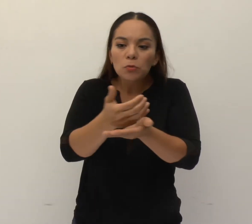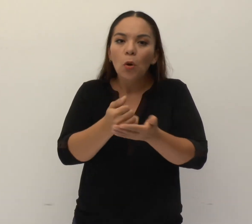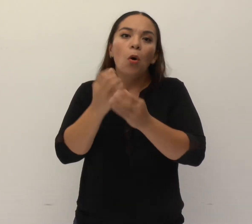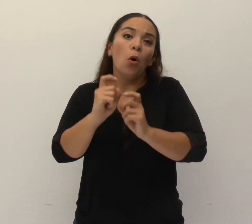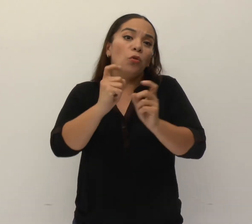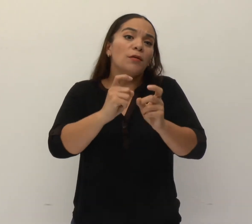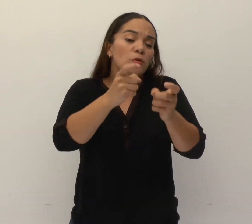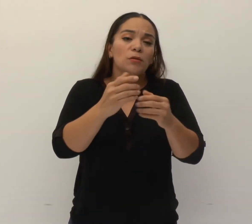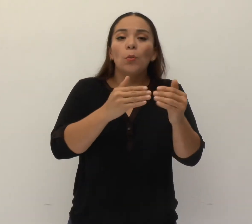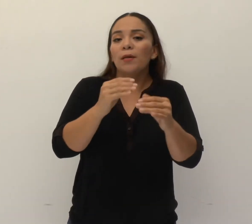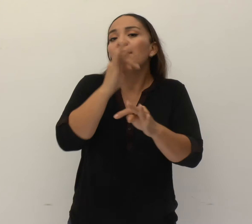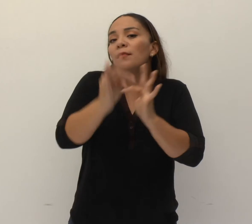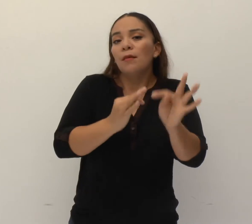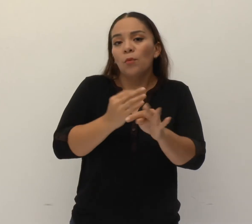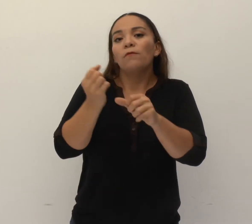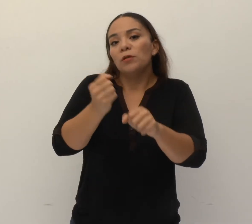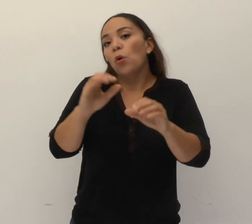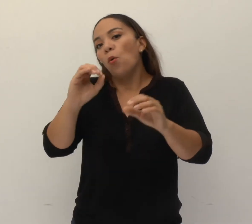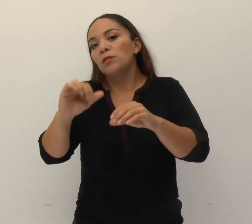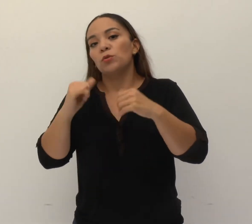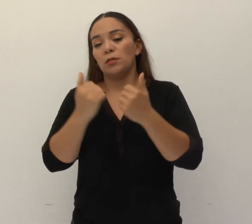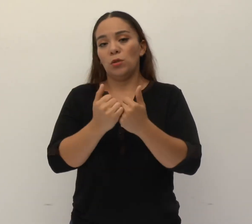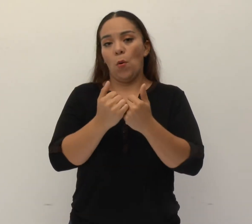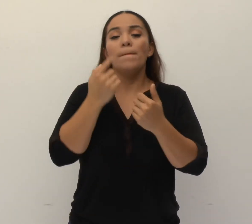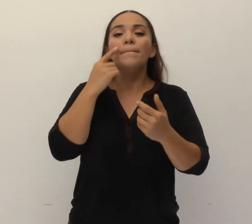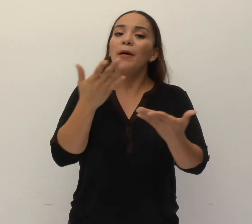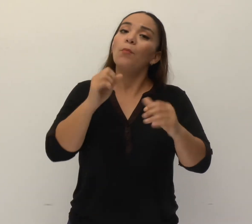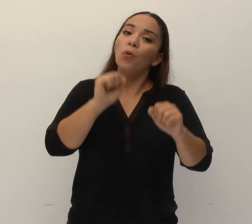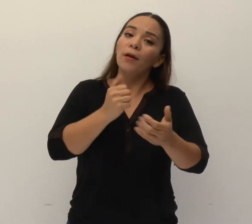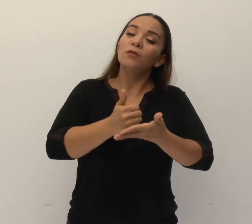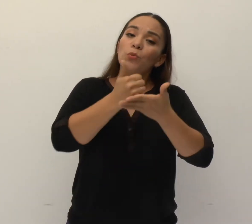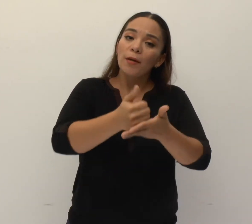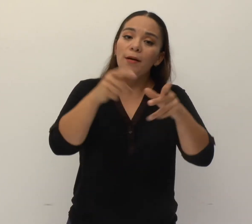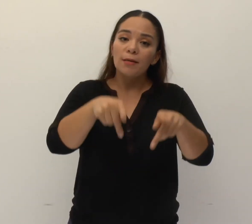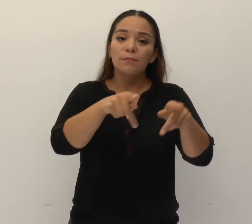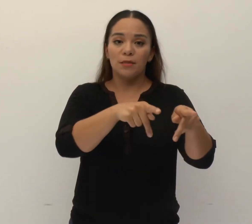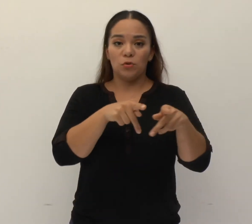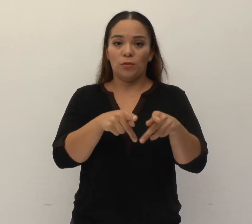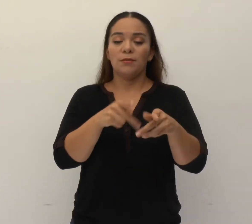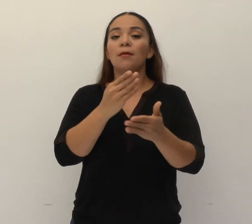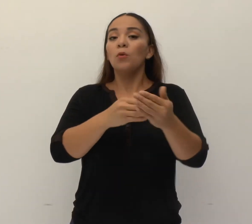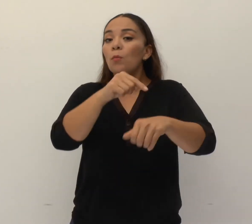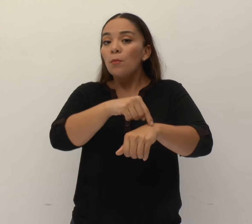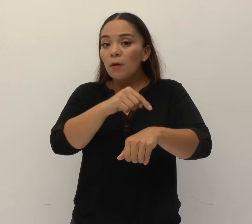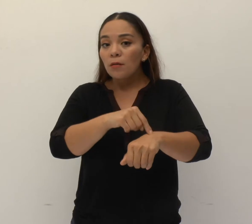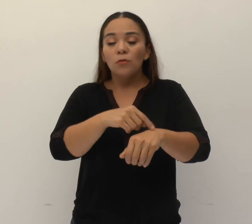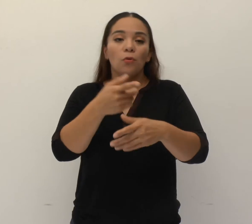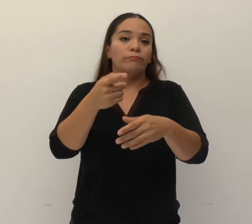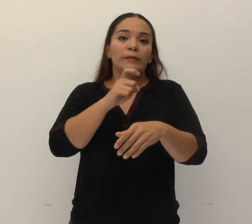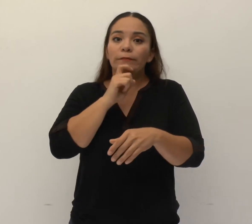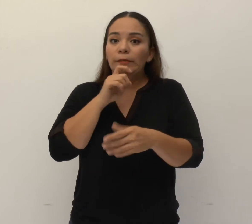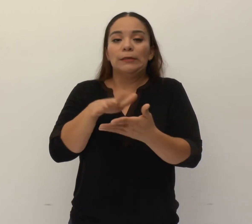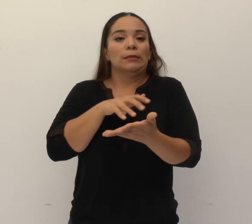o regalías y demás, igual que cualquier tipo de fundación o asociación, para poder ayudar a aquellas personas que en el momento de